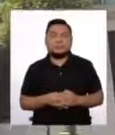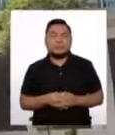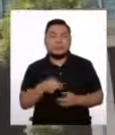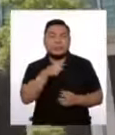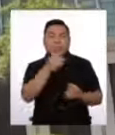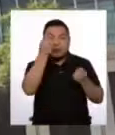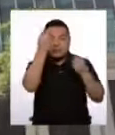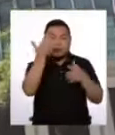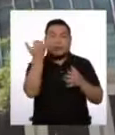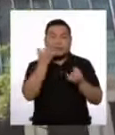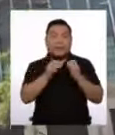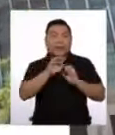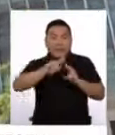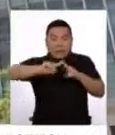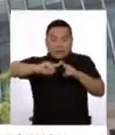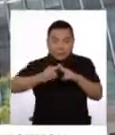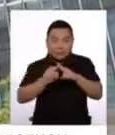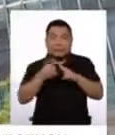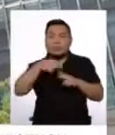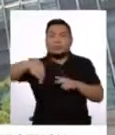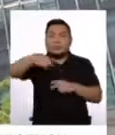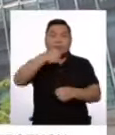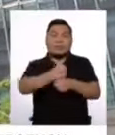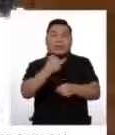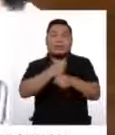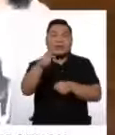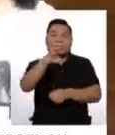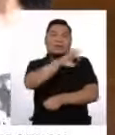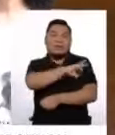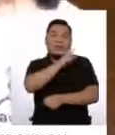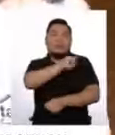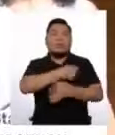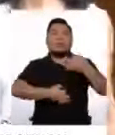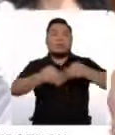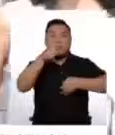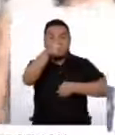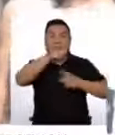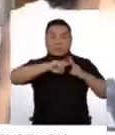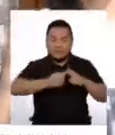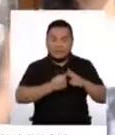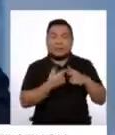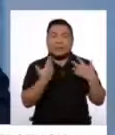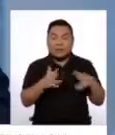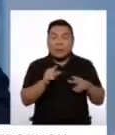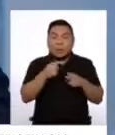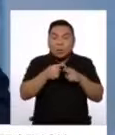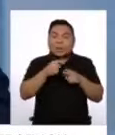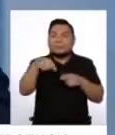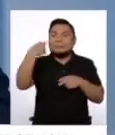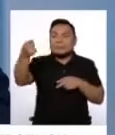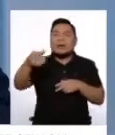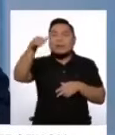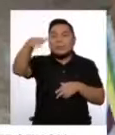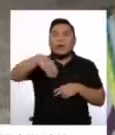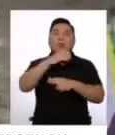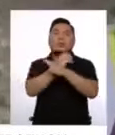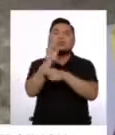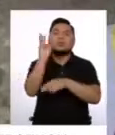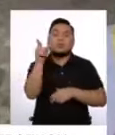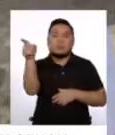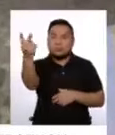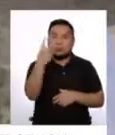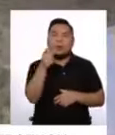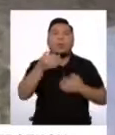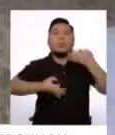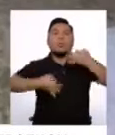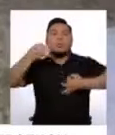Informó que una vez se reinicien las labores en el Ministerio Público, en poco tiempo podría iniciarse el juicio a Yantumala y Nadine Heredia por